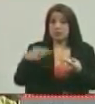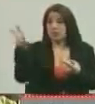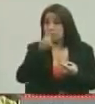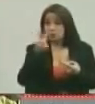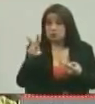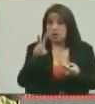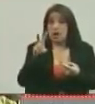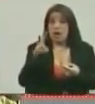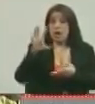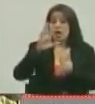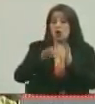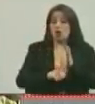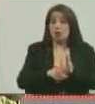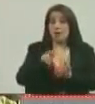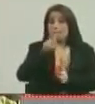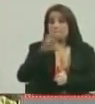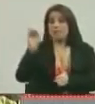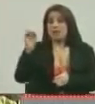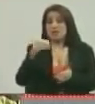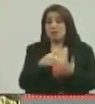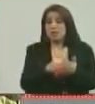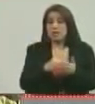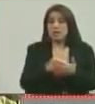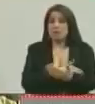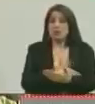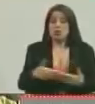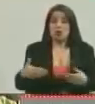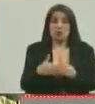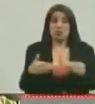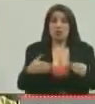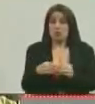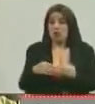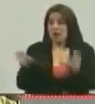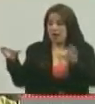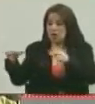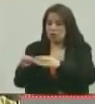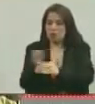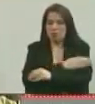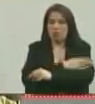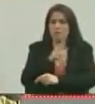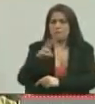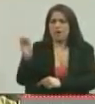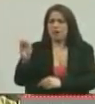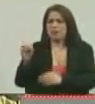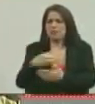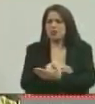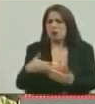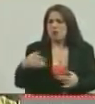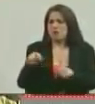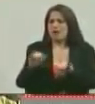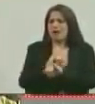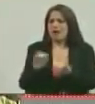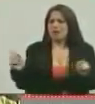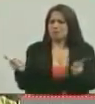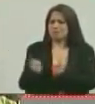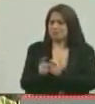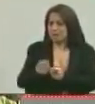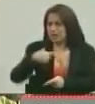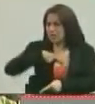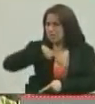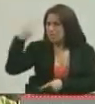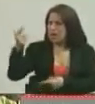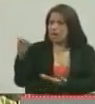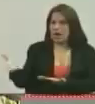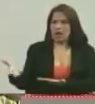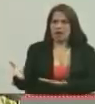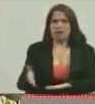y después llegan y le dan a los bolsas 20 millones para que se queden tranquilos que pena dios mio qué pena y